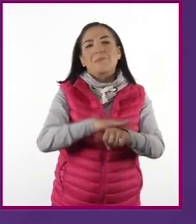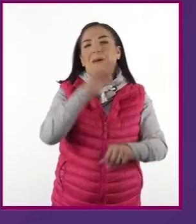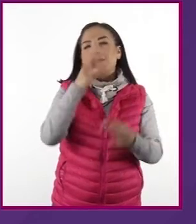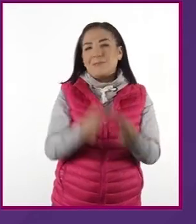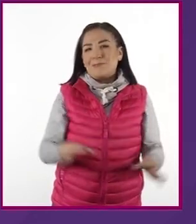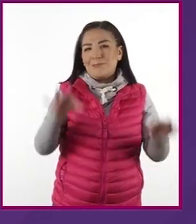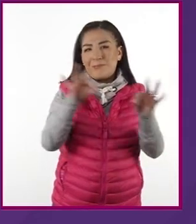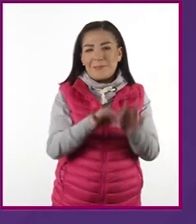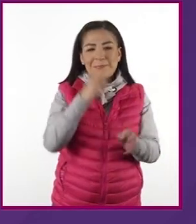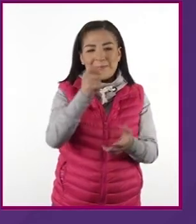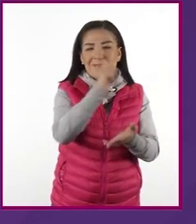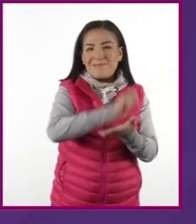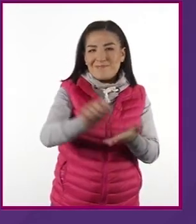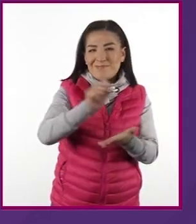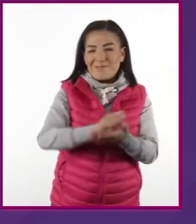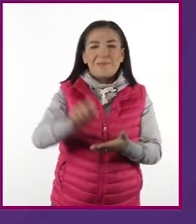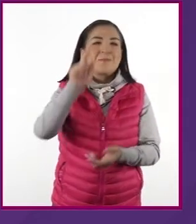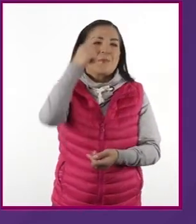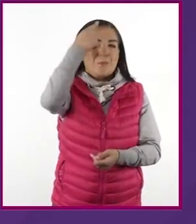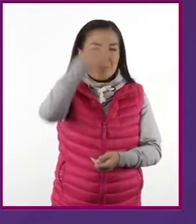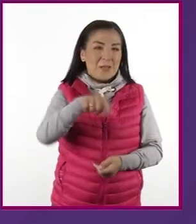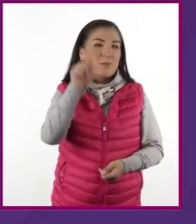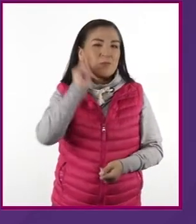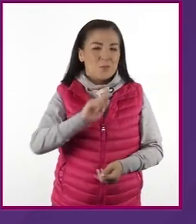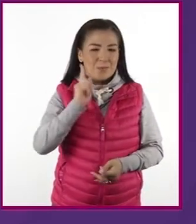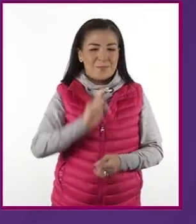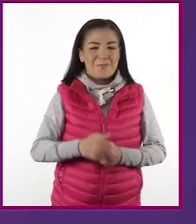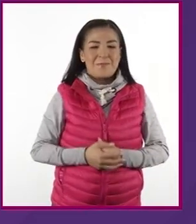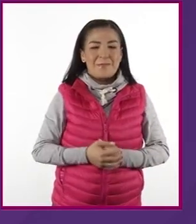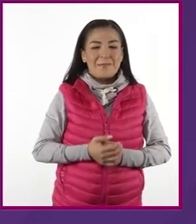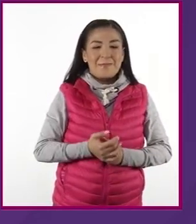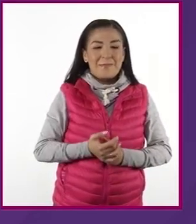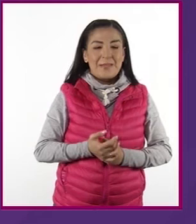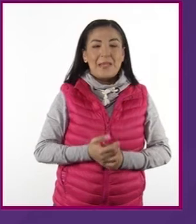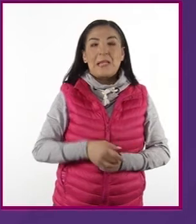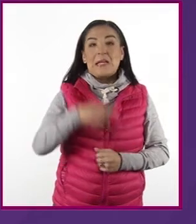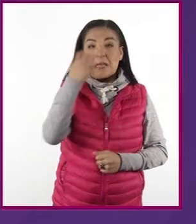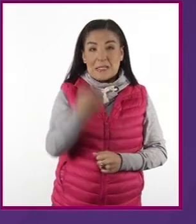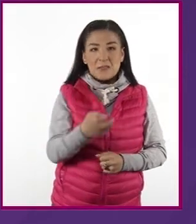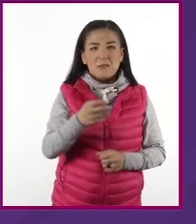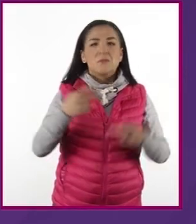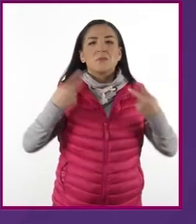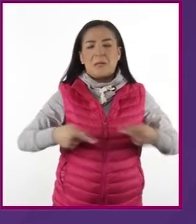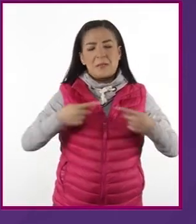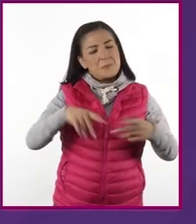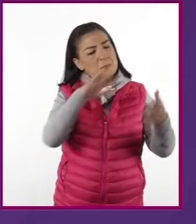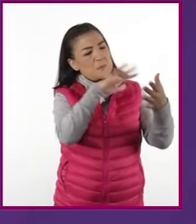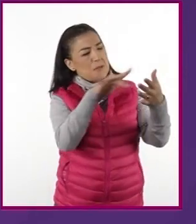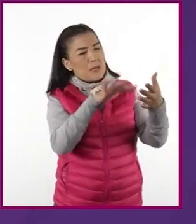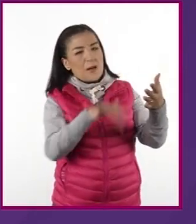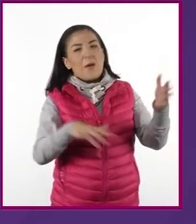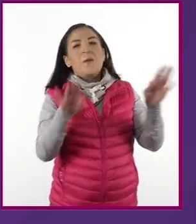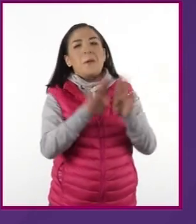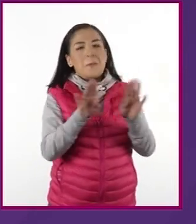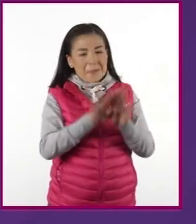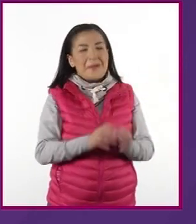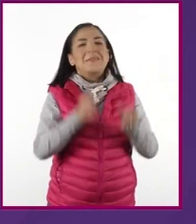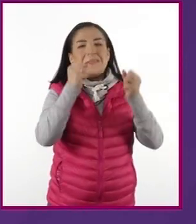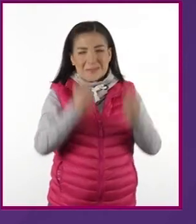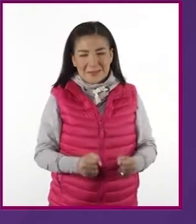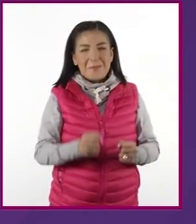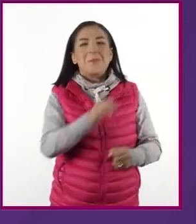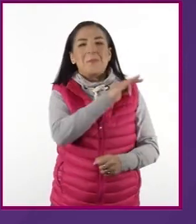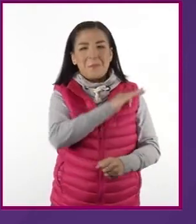femenina. Siendo así, el lector puede tener la plena confianza de que tiene en sus